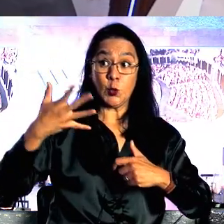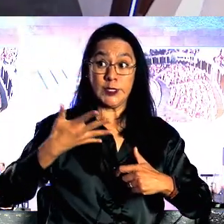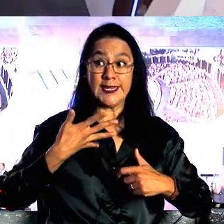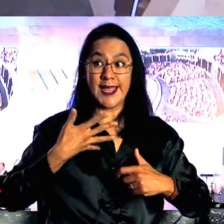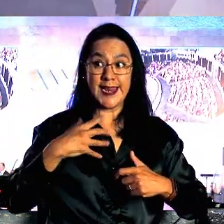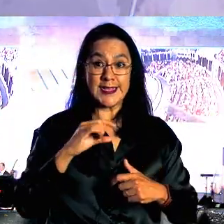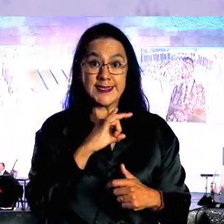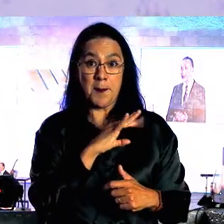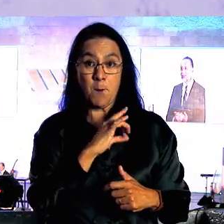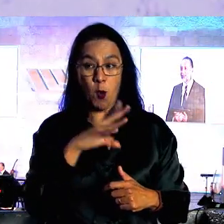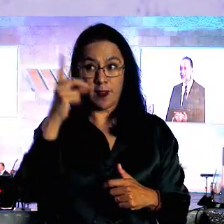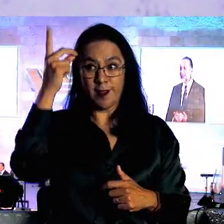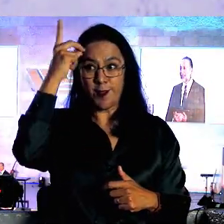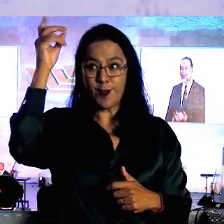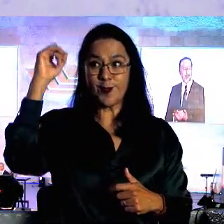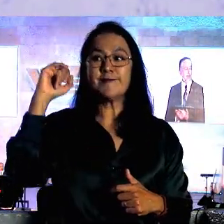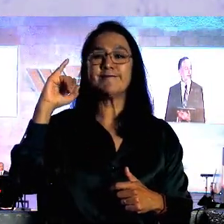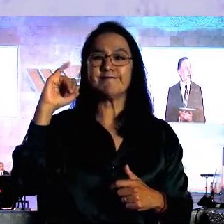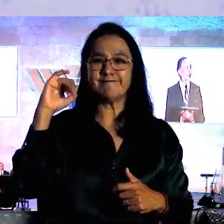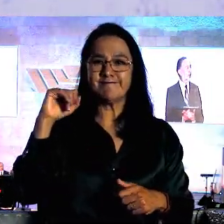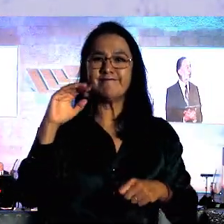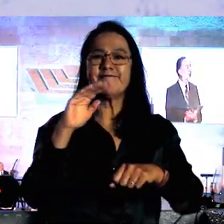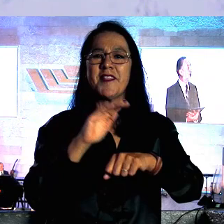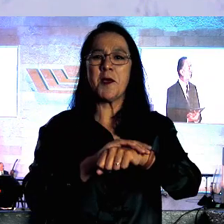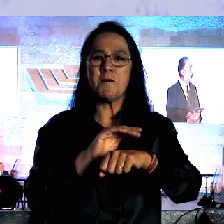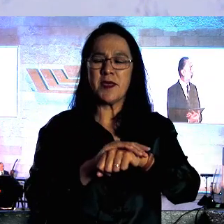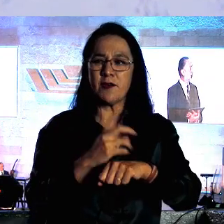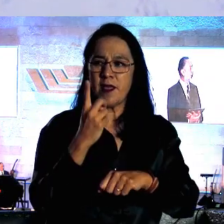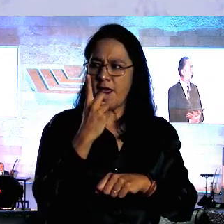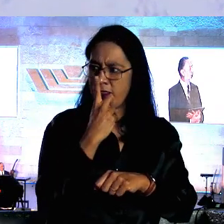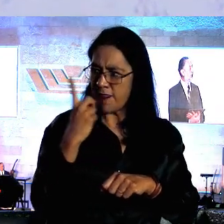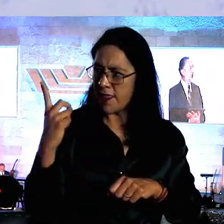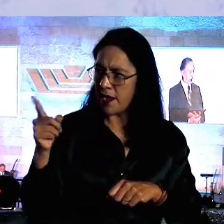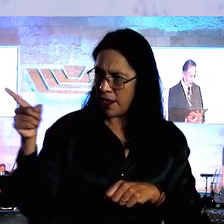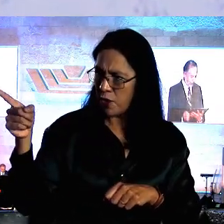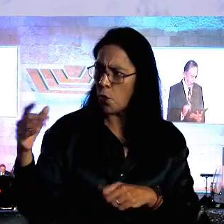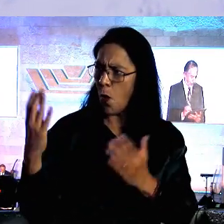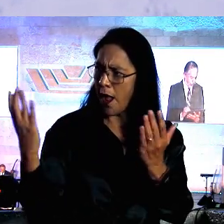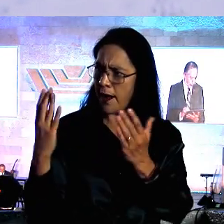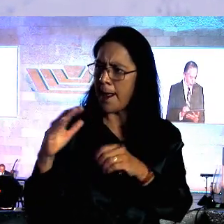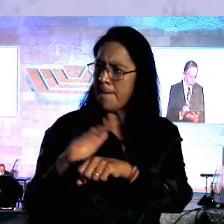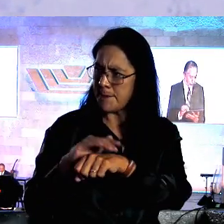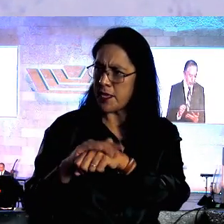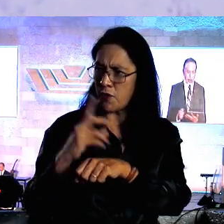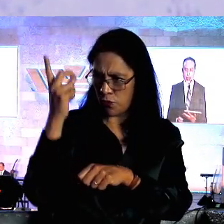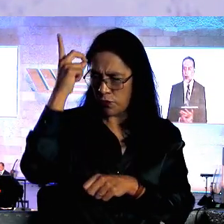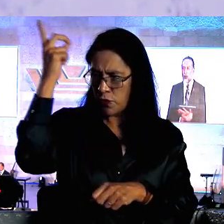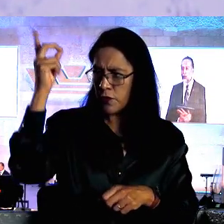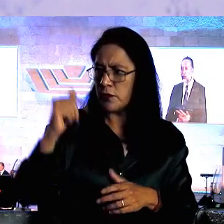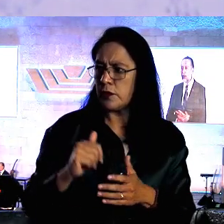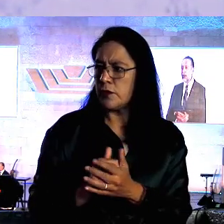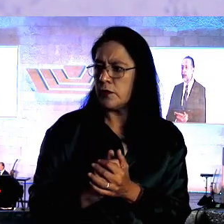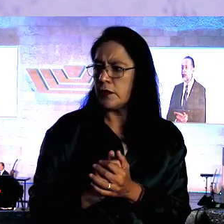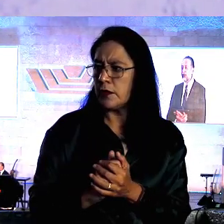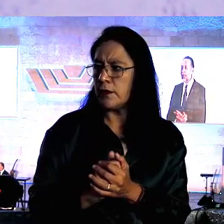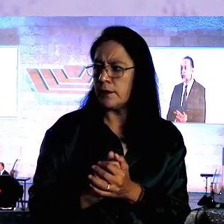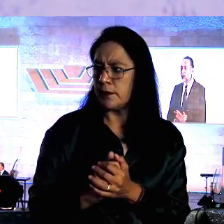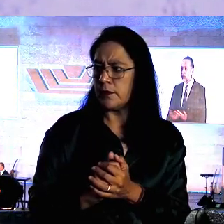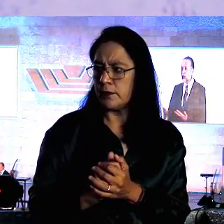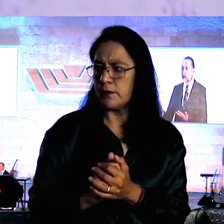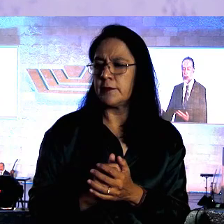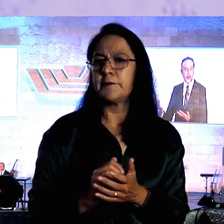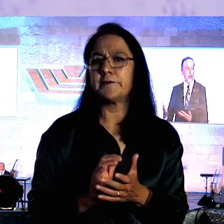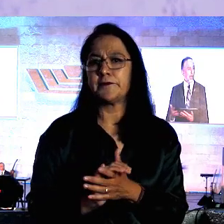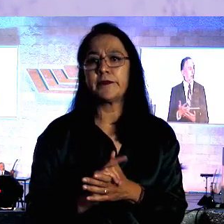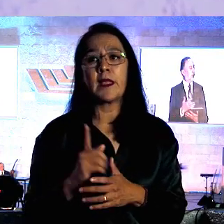eres amigo de Dios dile al que tienes a tu lado hazte amigo de Dios Jesús dijo que Él no nos llama siervos